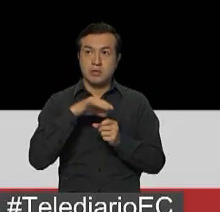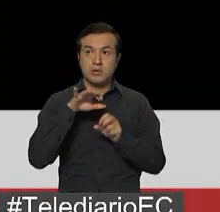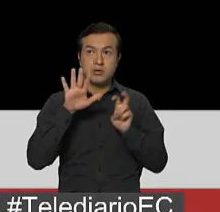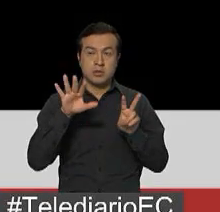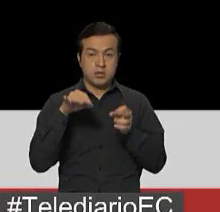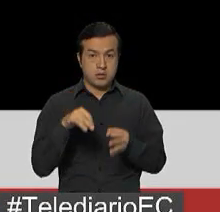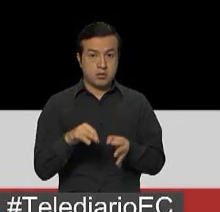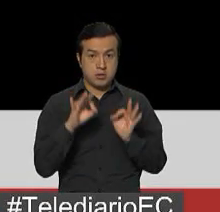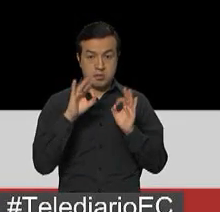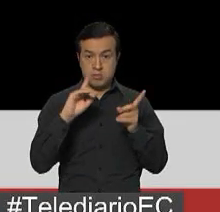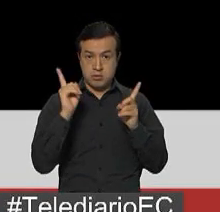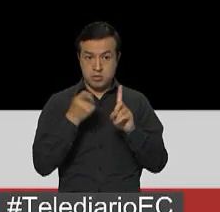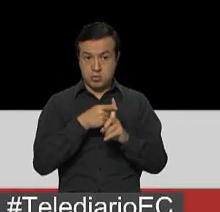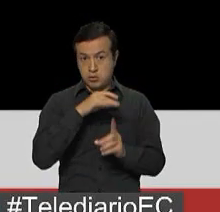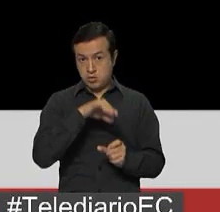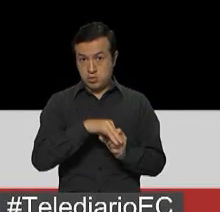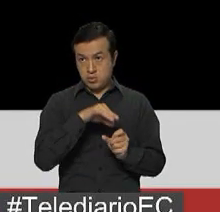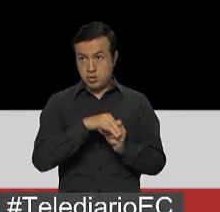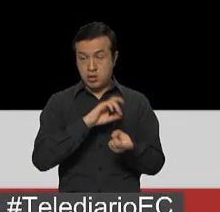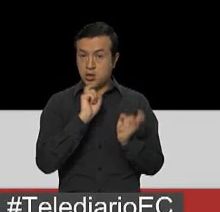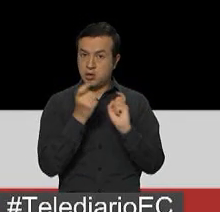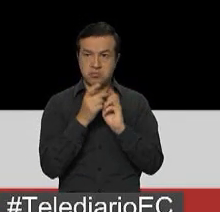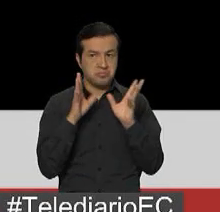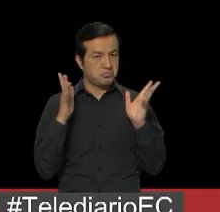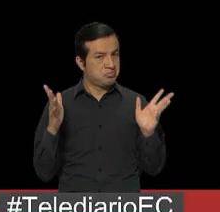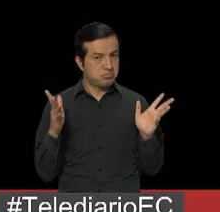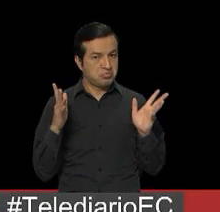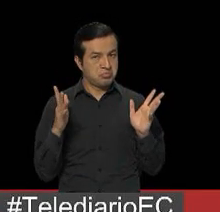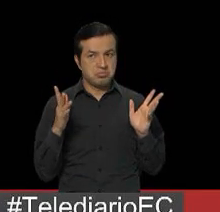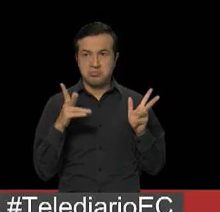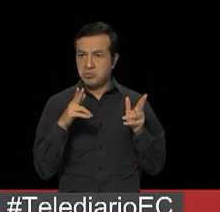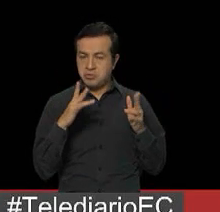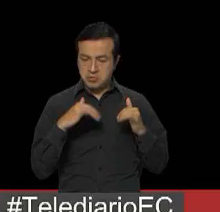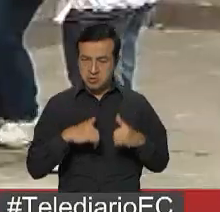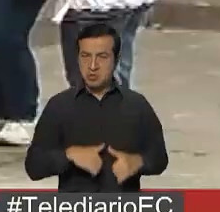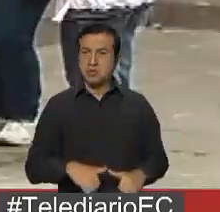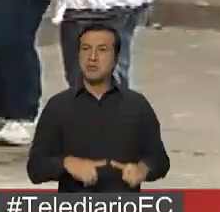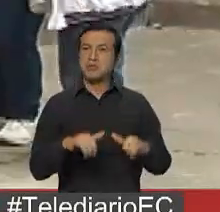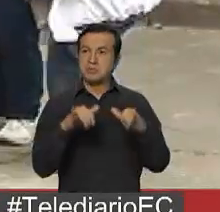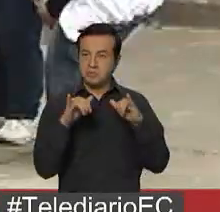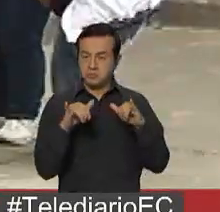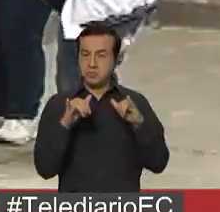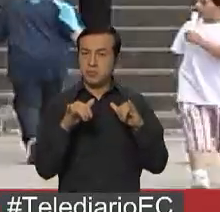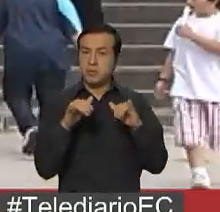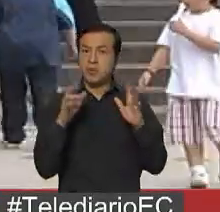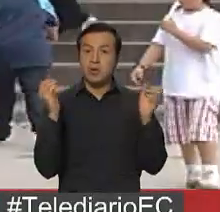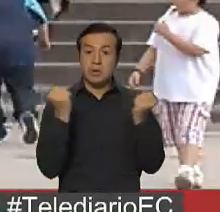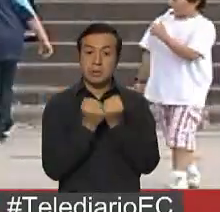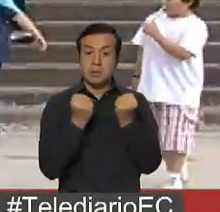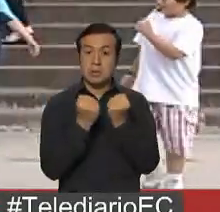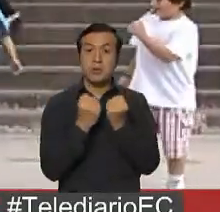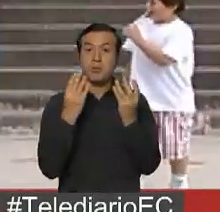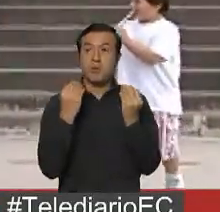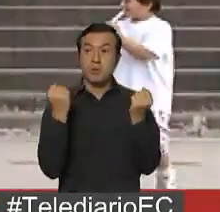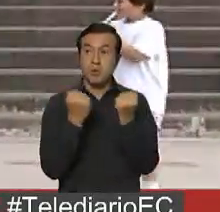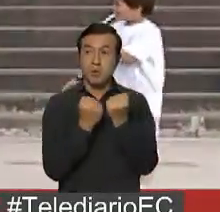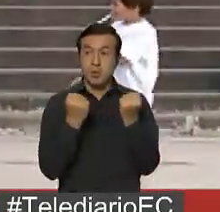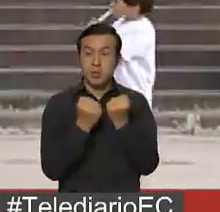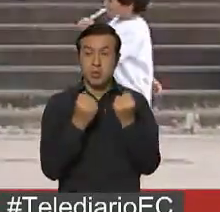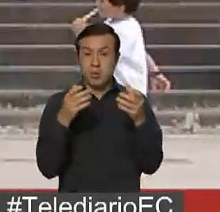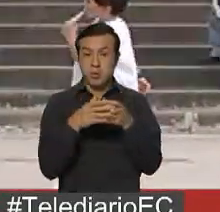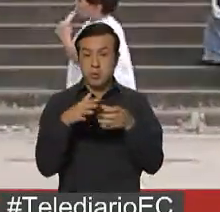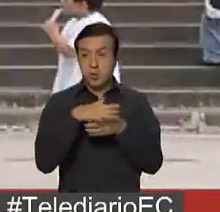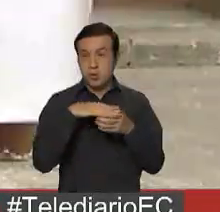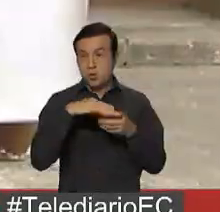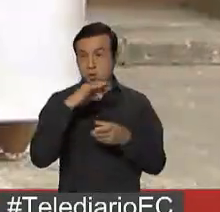febrero que sería la primera vuelta no ha cambiado el calendario electoral se mantiene para evitar las aglomeraciones y la propagación del coronavirus